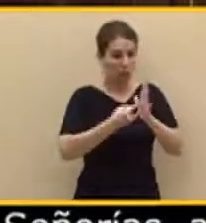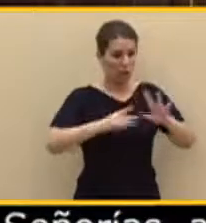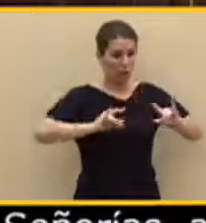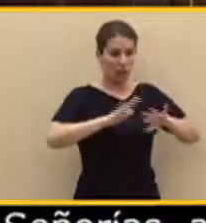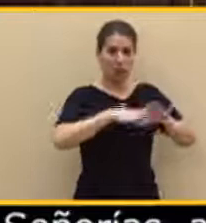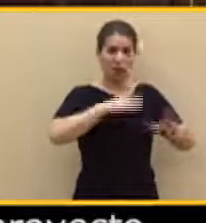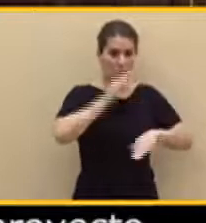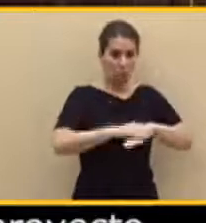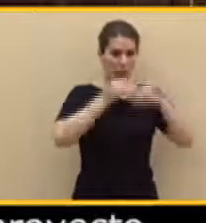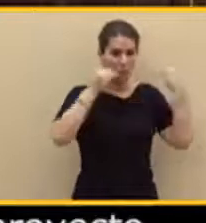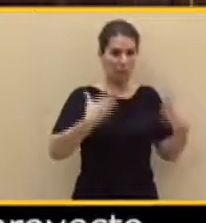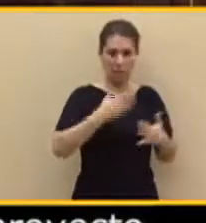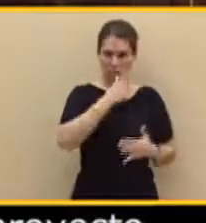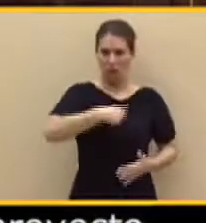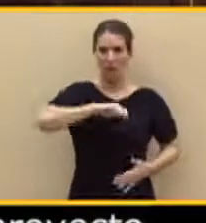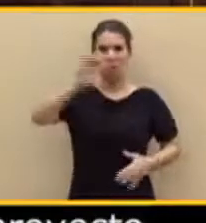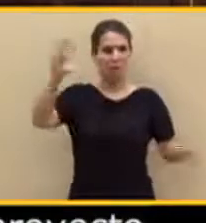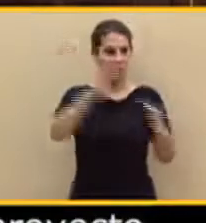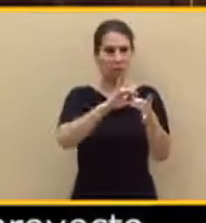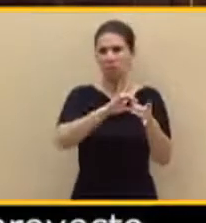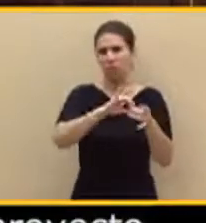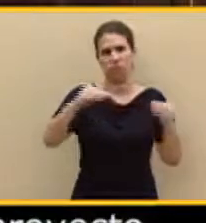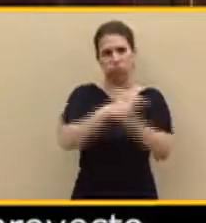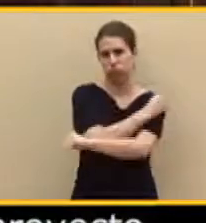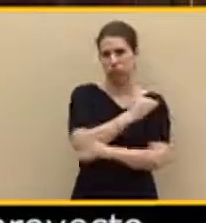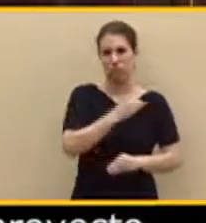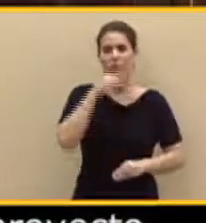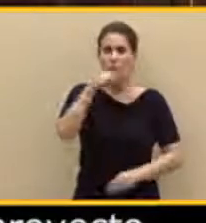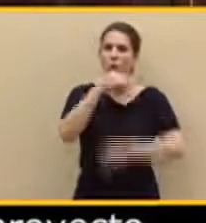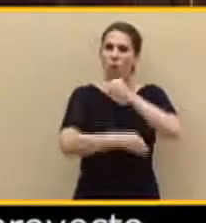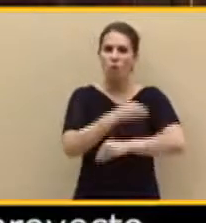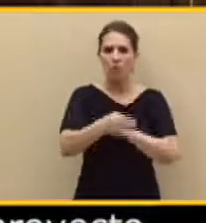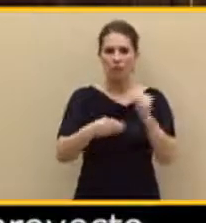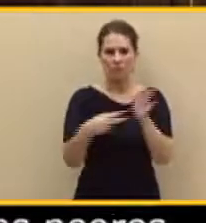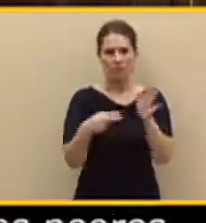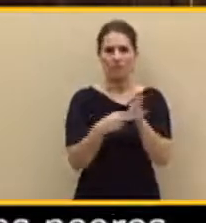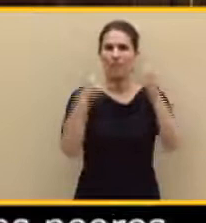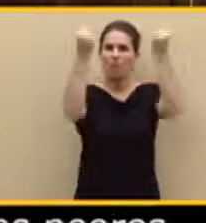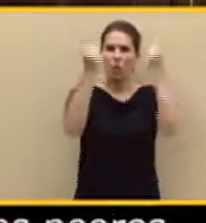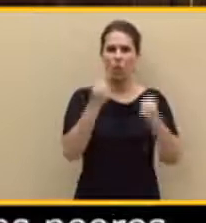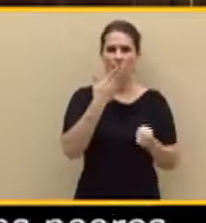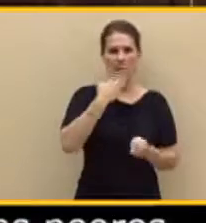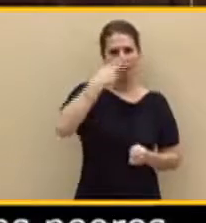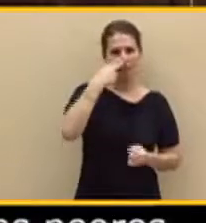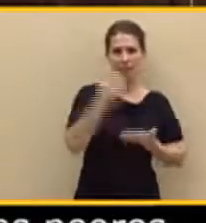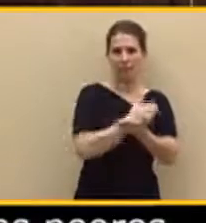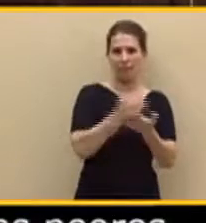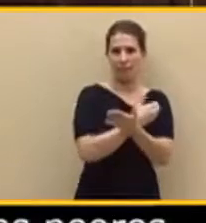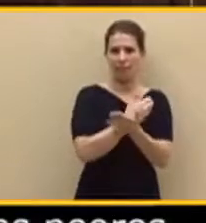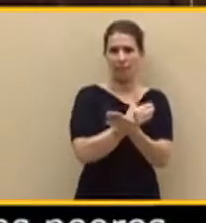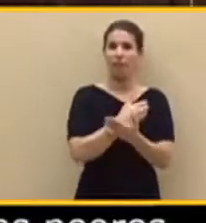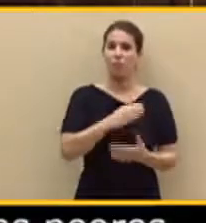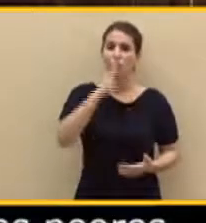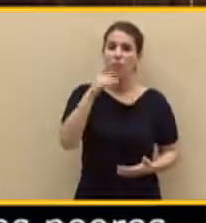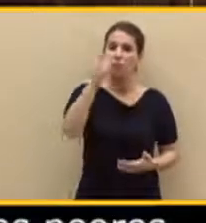Una de las peores formas en las que ustedes han hecho un uso partidista de las instituciones es aquella por la cual ustedes creen que España